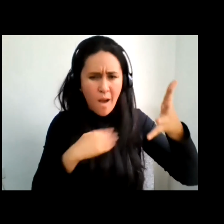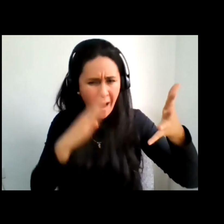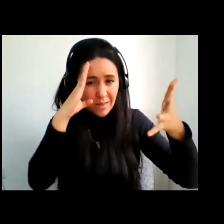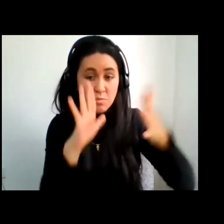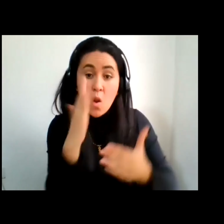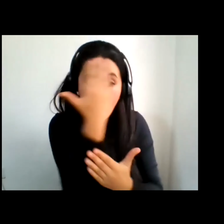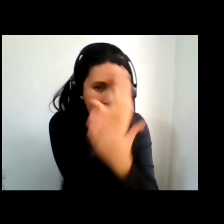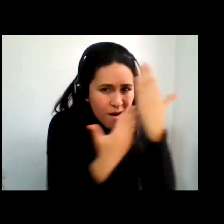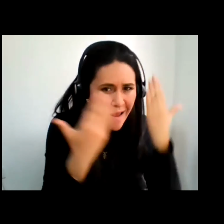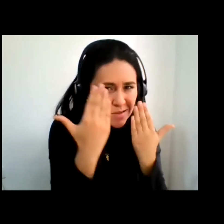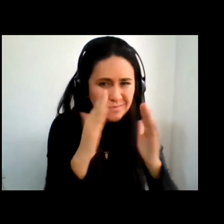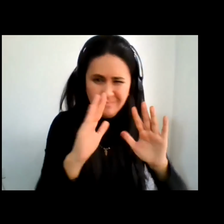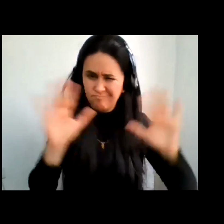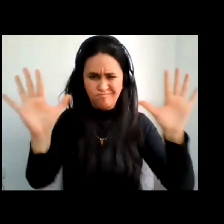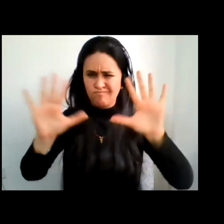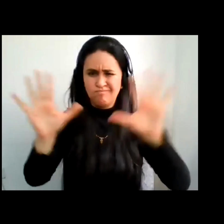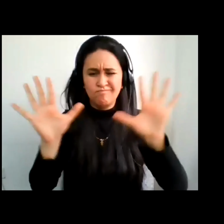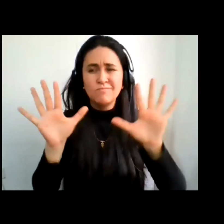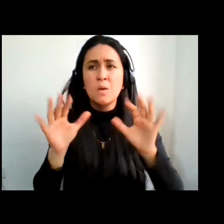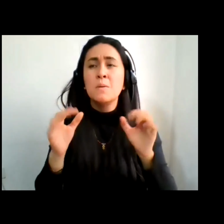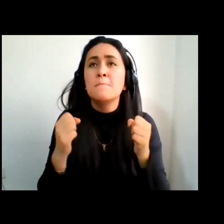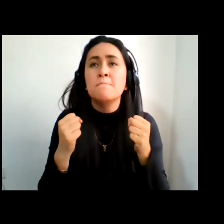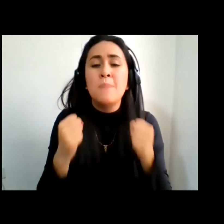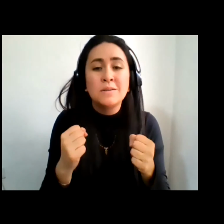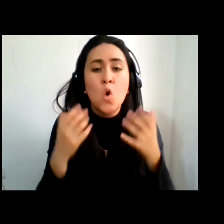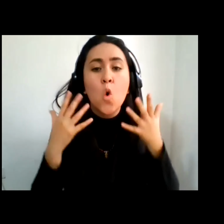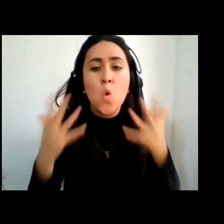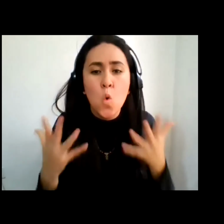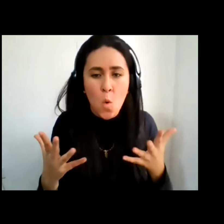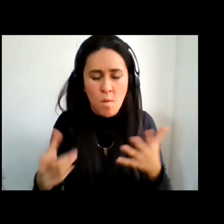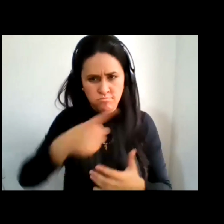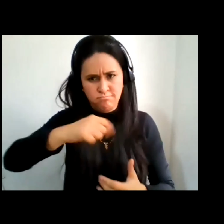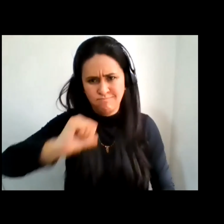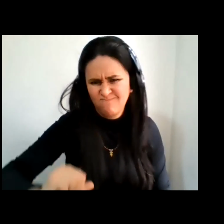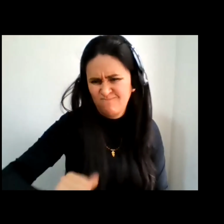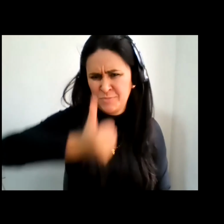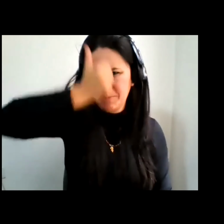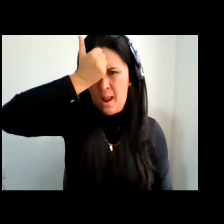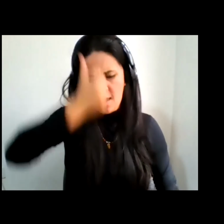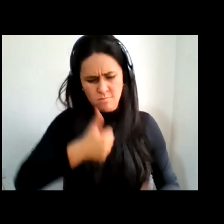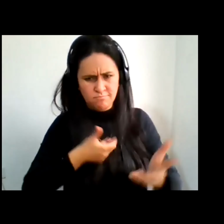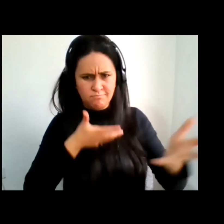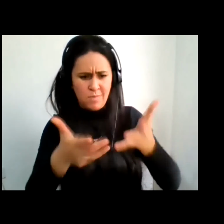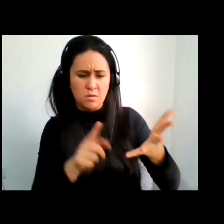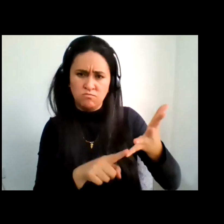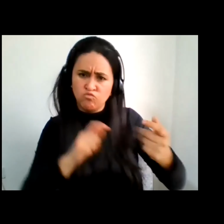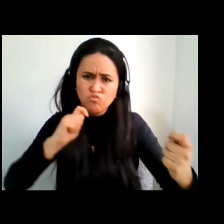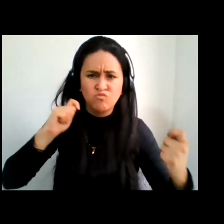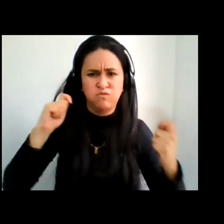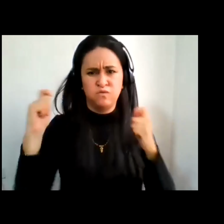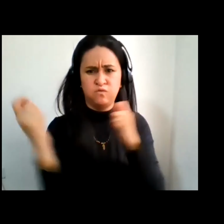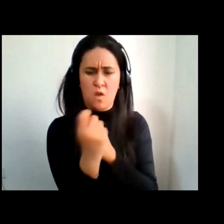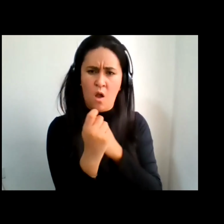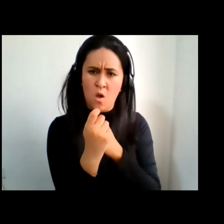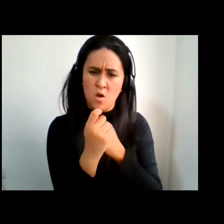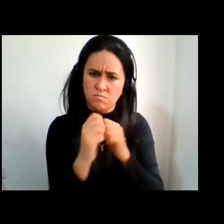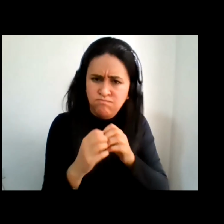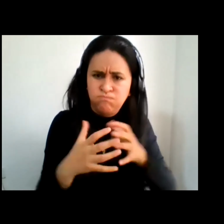barreras, sino como una de las líneas fundamentales para transformar los sistemas de servicios de salud.